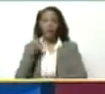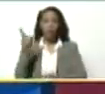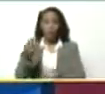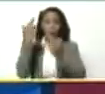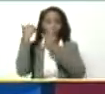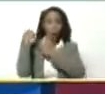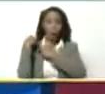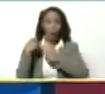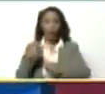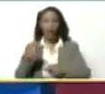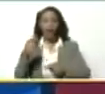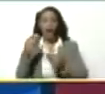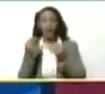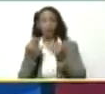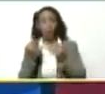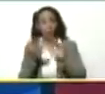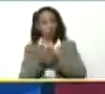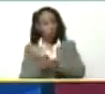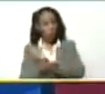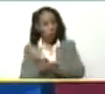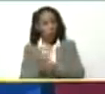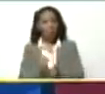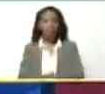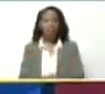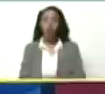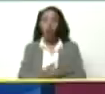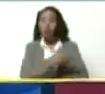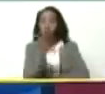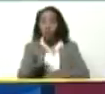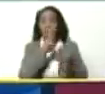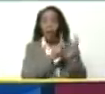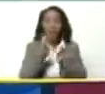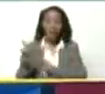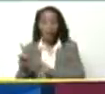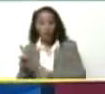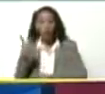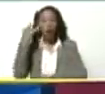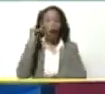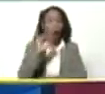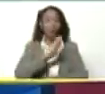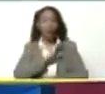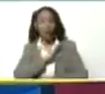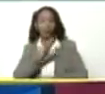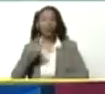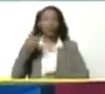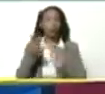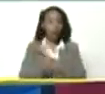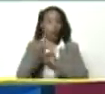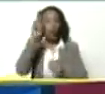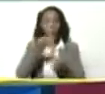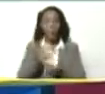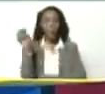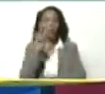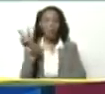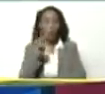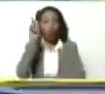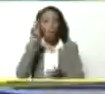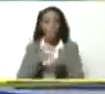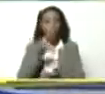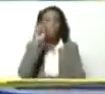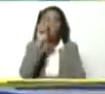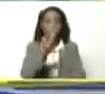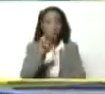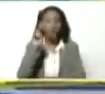economía, ustedes en sus planes deben tener 2022,